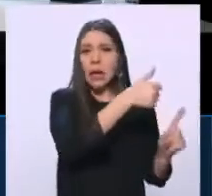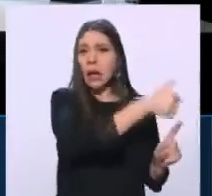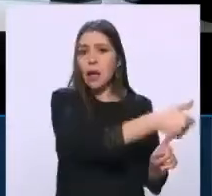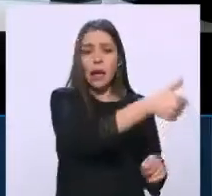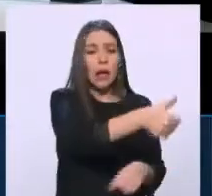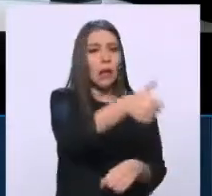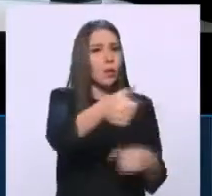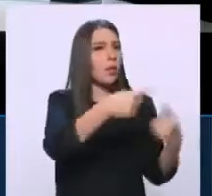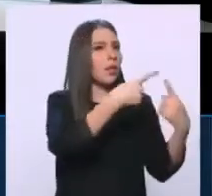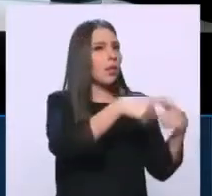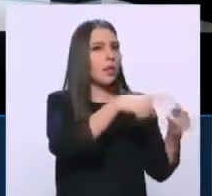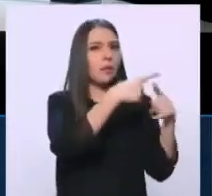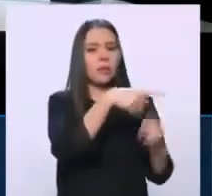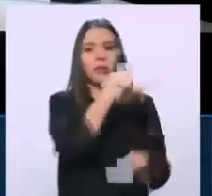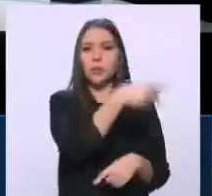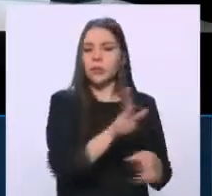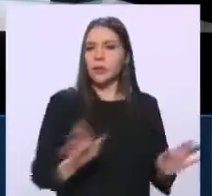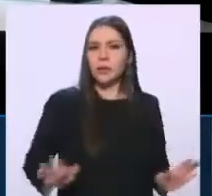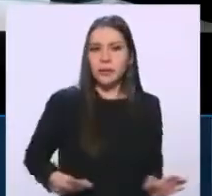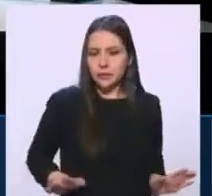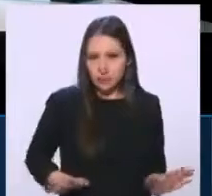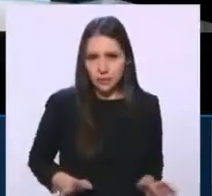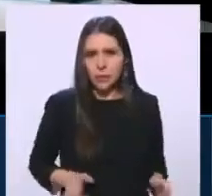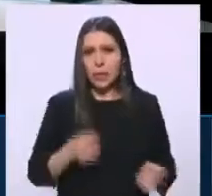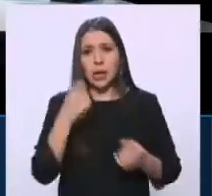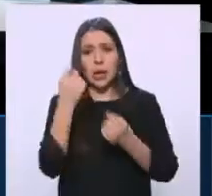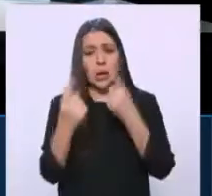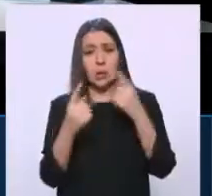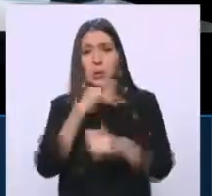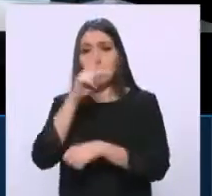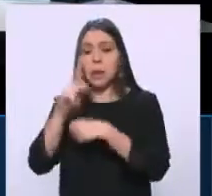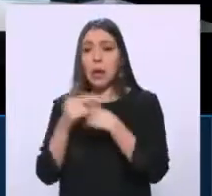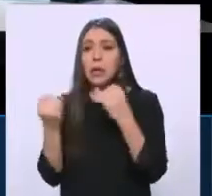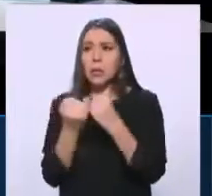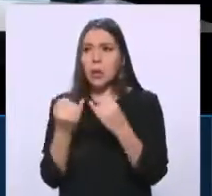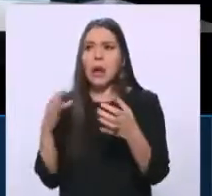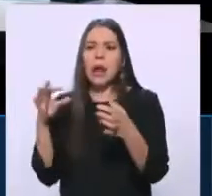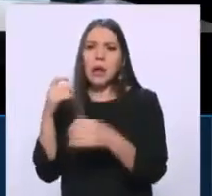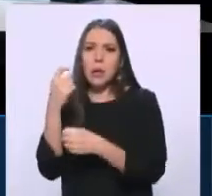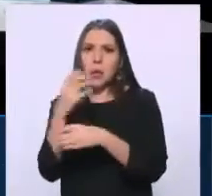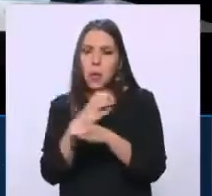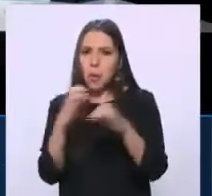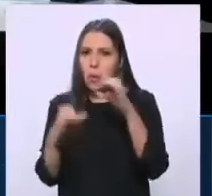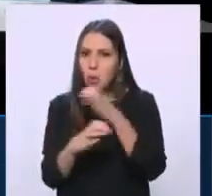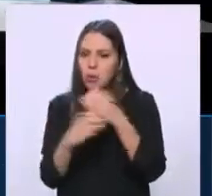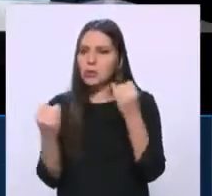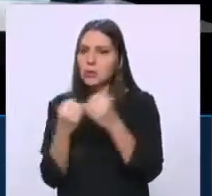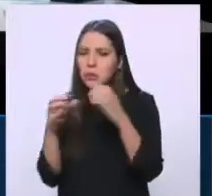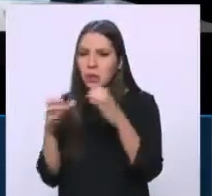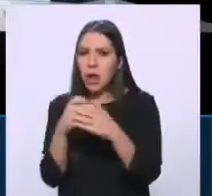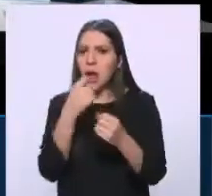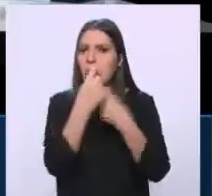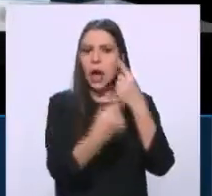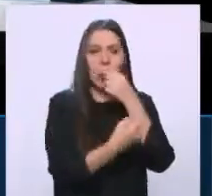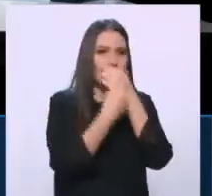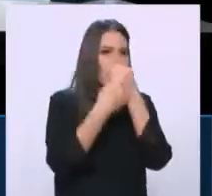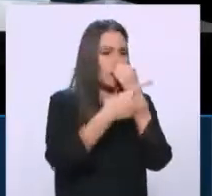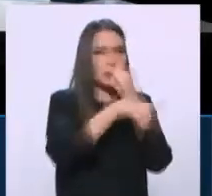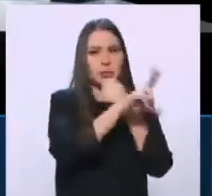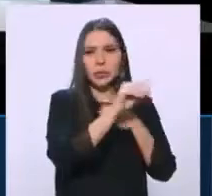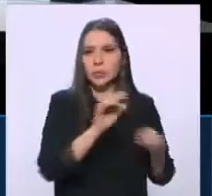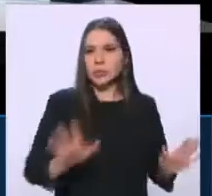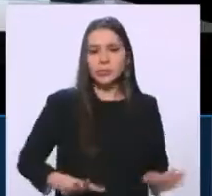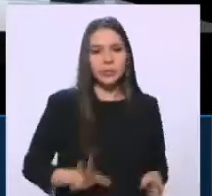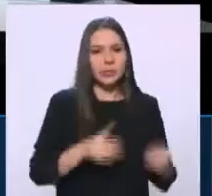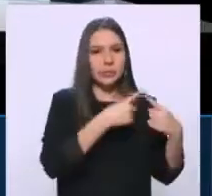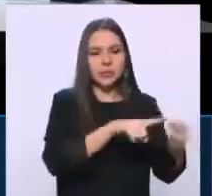tú mencionas tienen elementos en común y elementos que no se comparten. No se puede comparar el populismo de Boris Johnson con el populismo de Jair